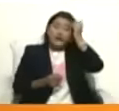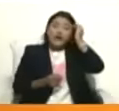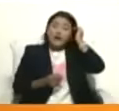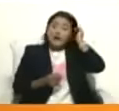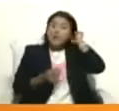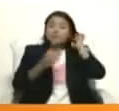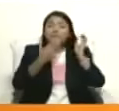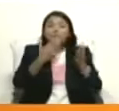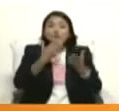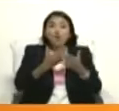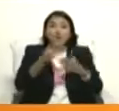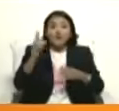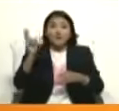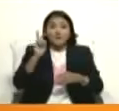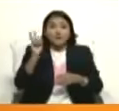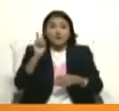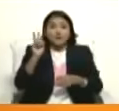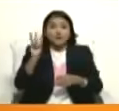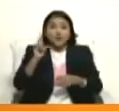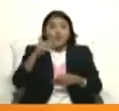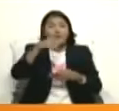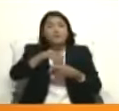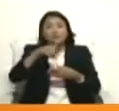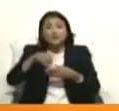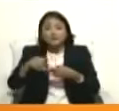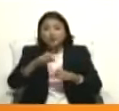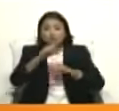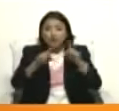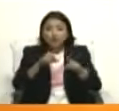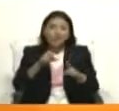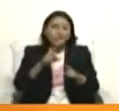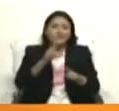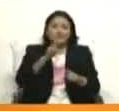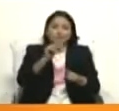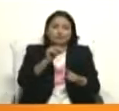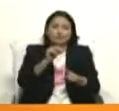referendo consultivo en su forma actual.